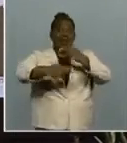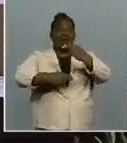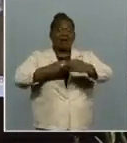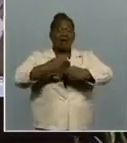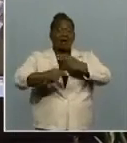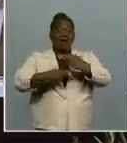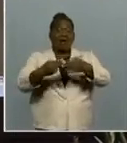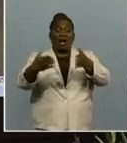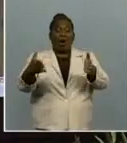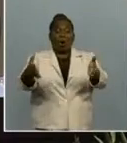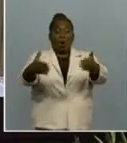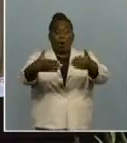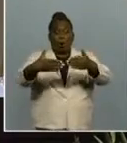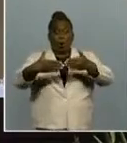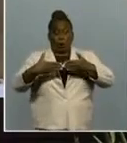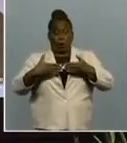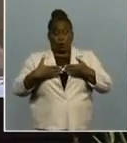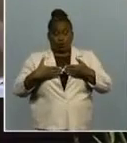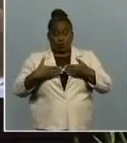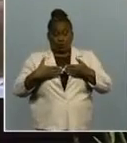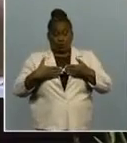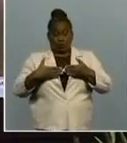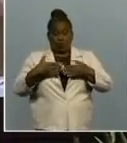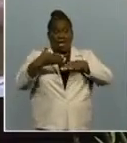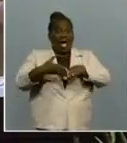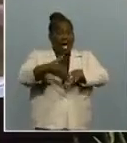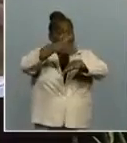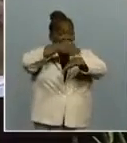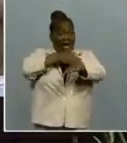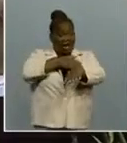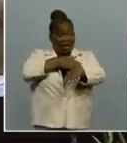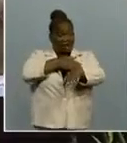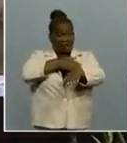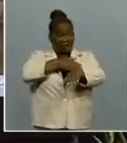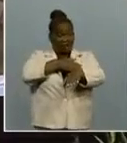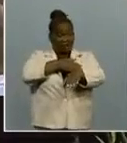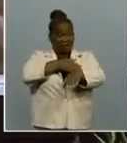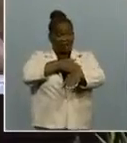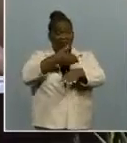las conclusiones pero antes de eso